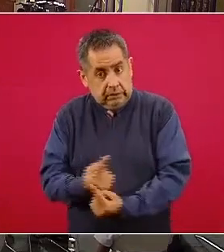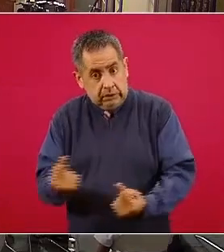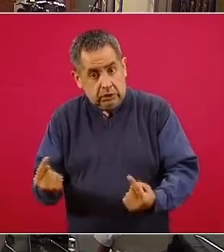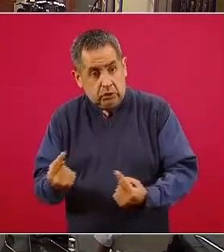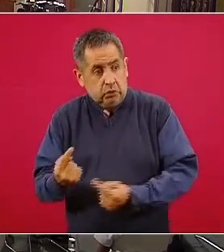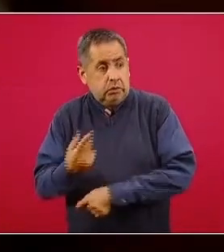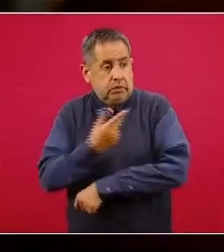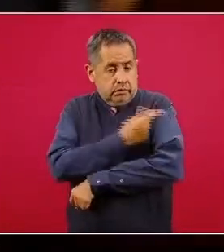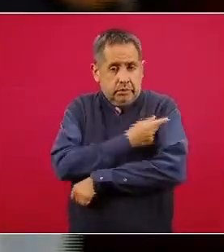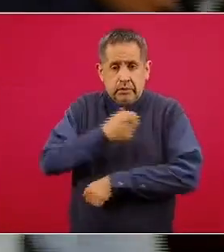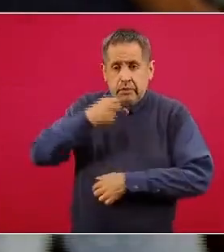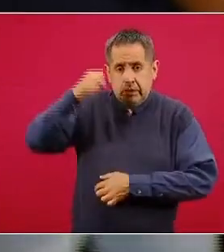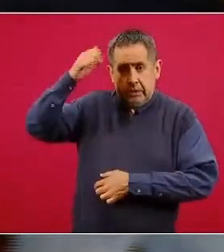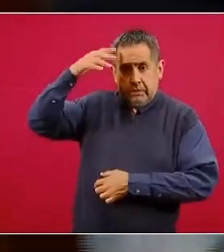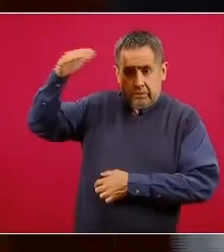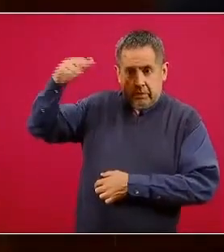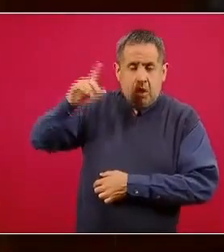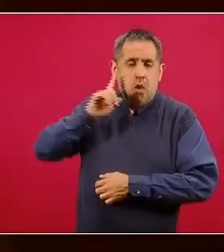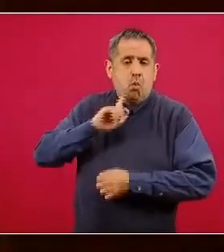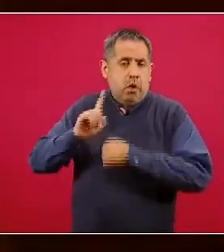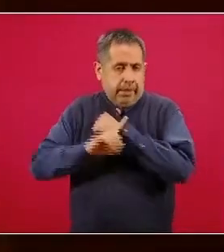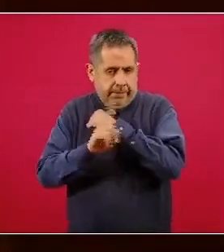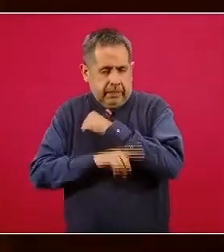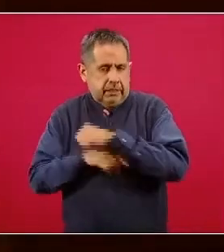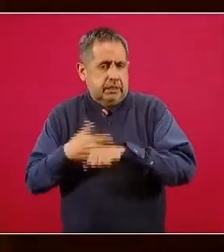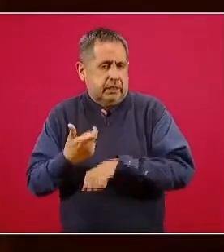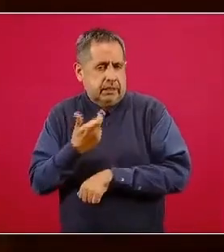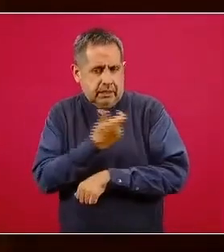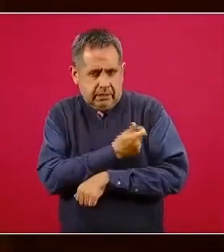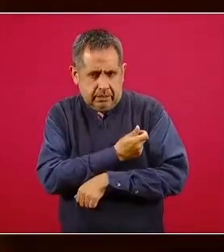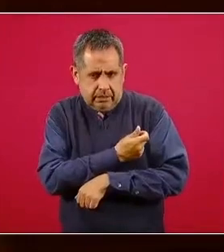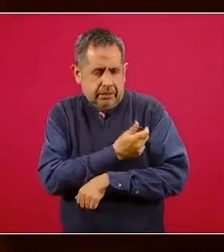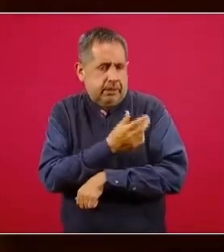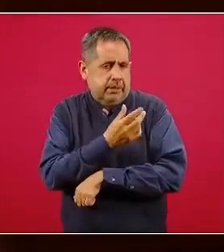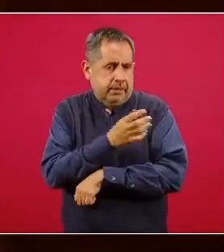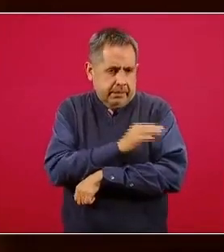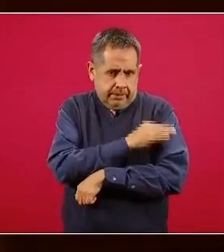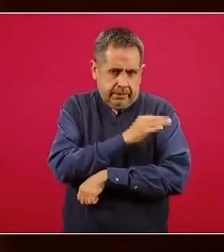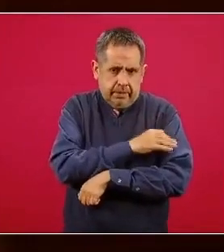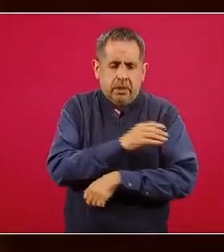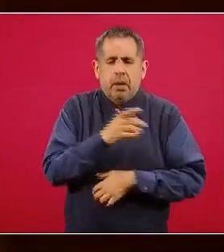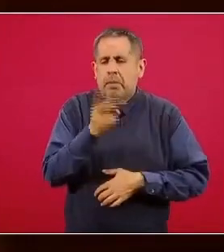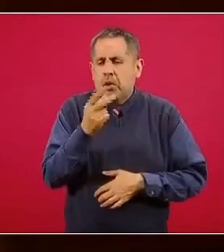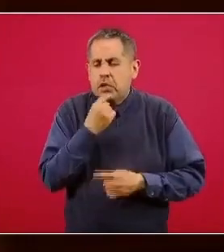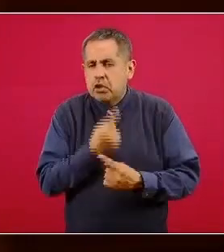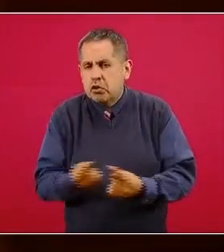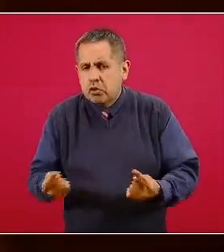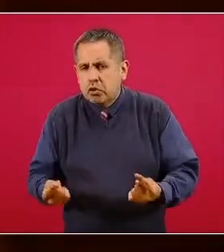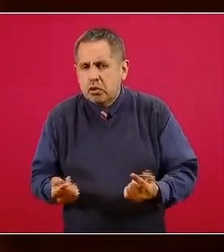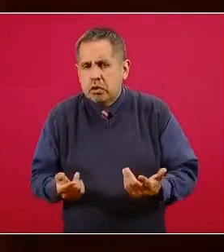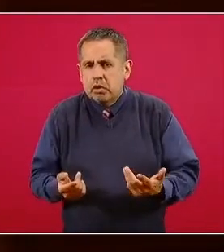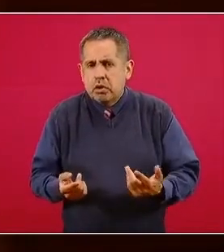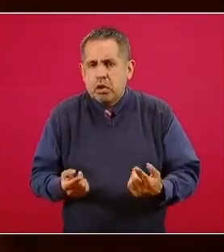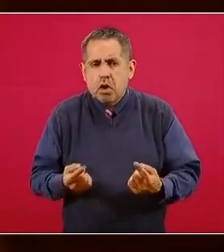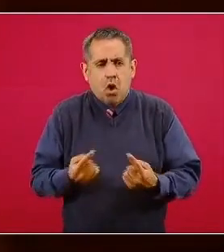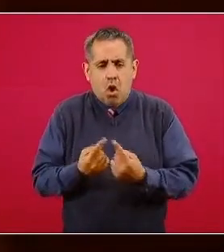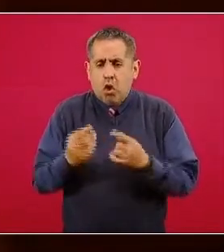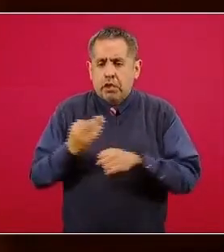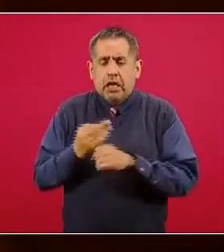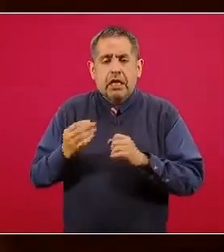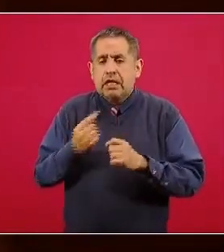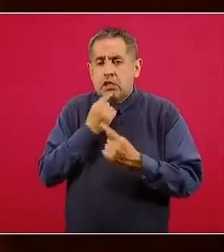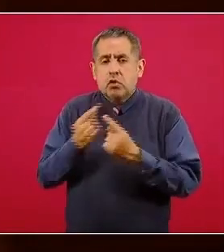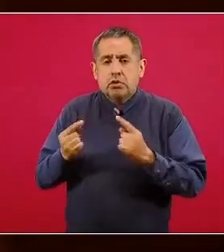a adultos mayores y mujeres embarazadas, entendemos. Sin embargo, al respecto de la vacunación a los niños, hoy los niños se encuentran en casa.